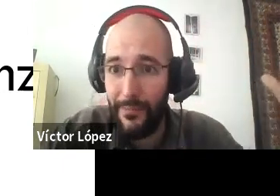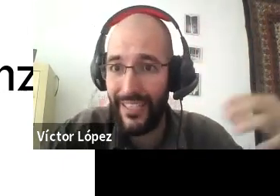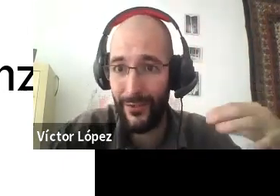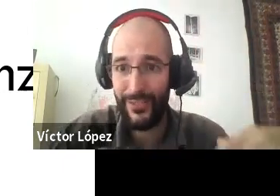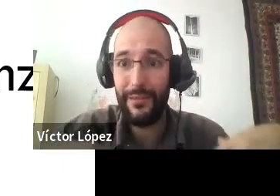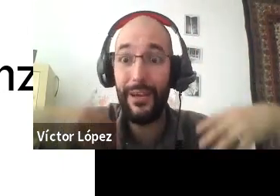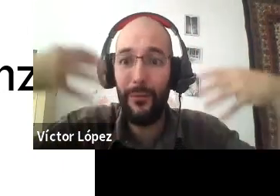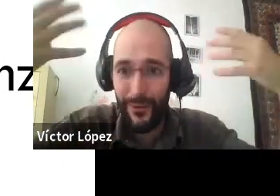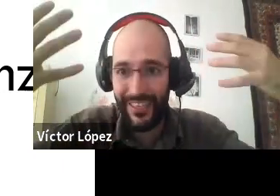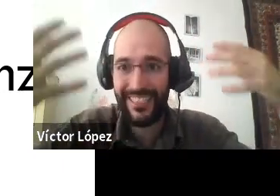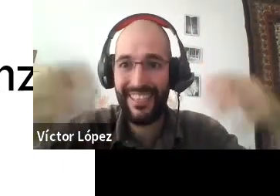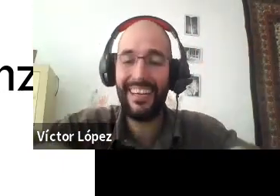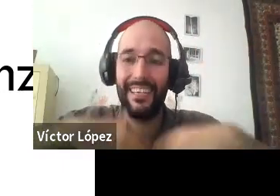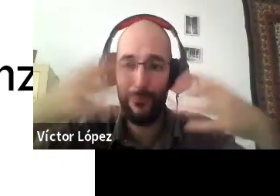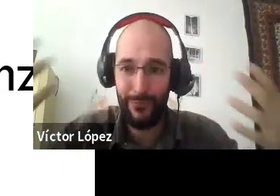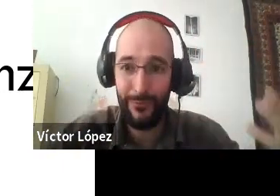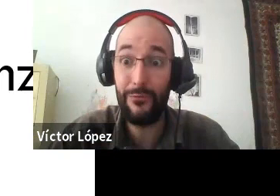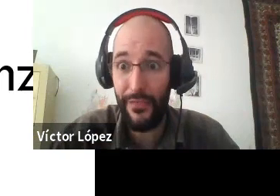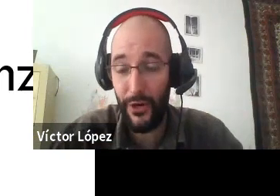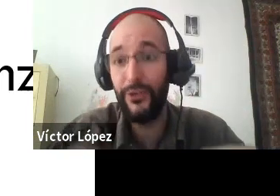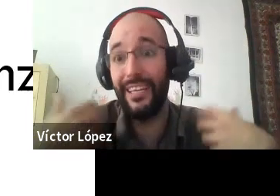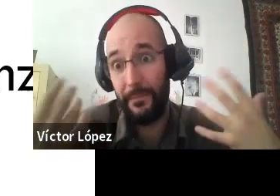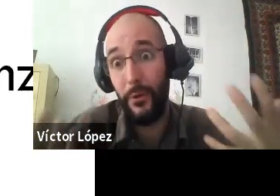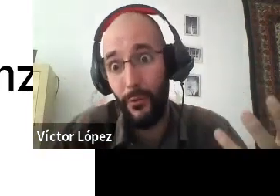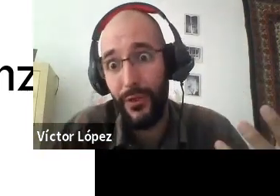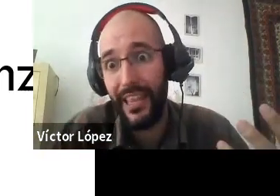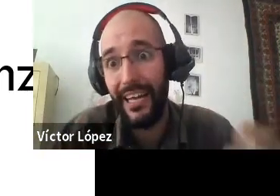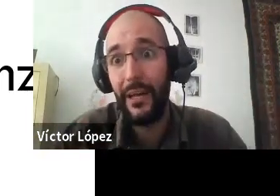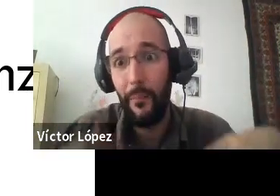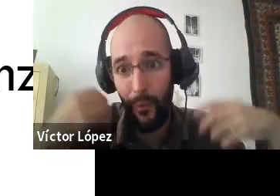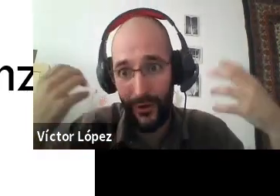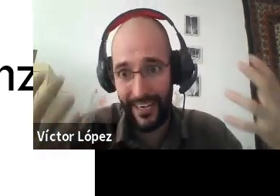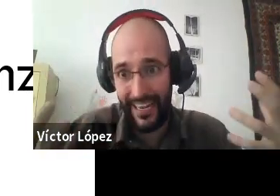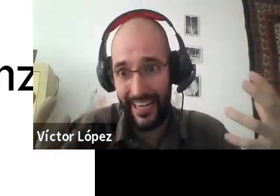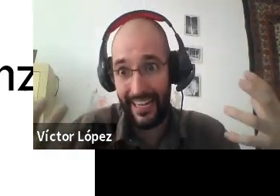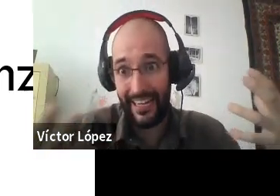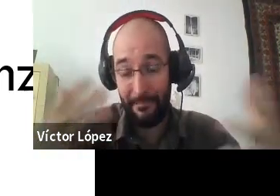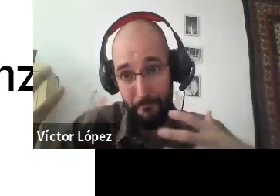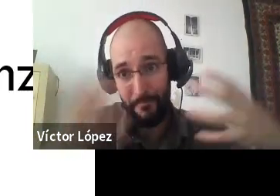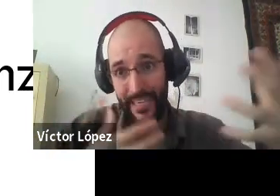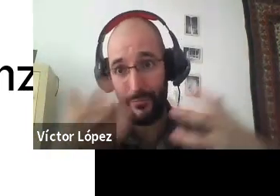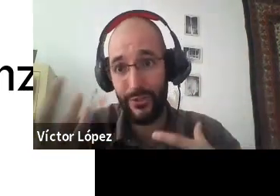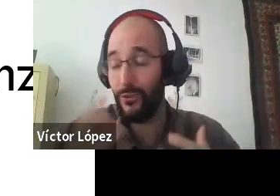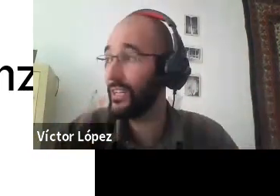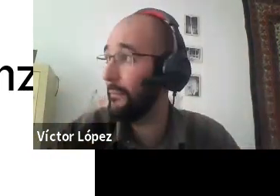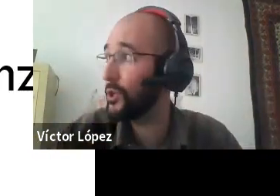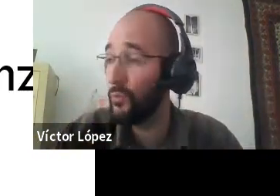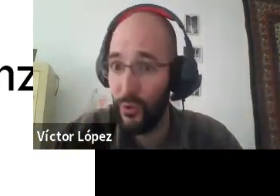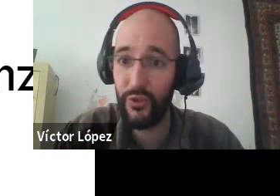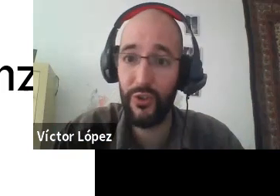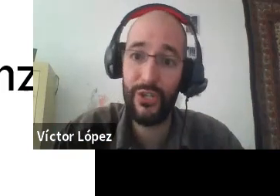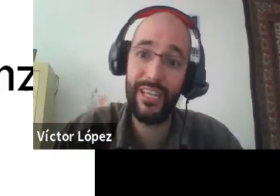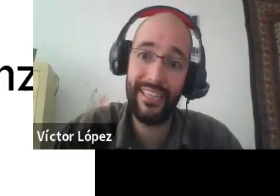cambio climático, ¿no? Y se ve cómo está una inundación que es producida por los